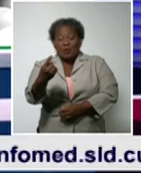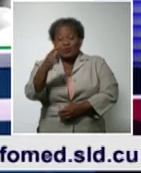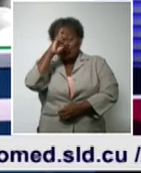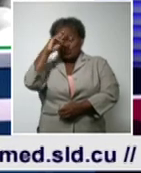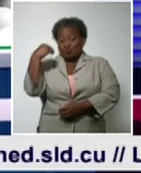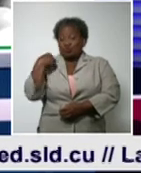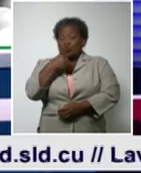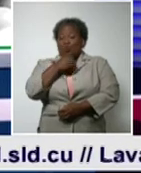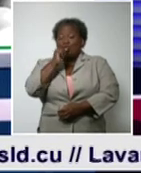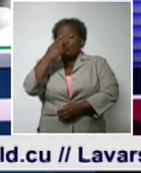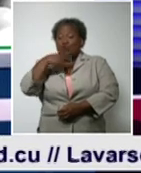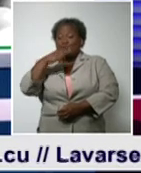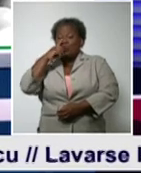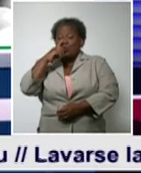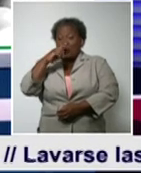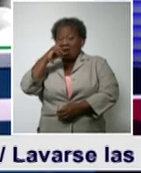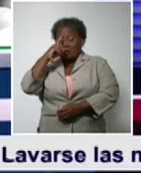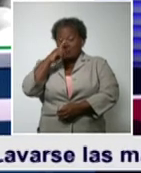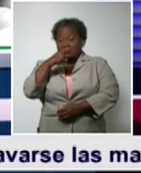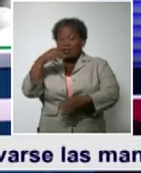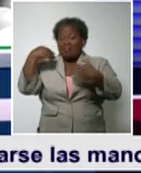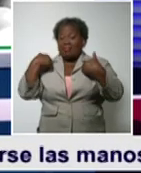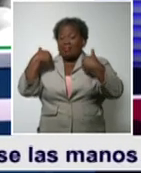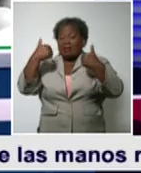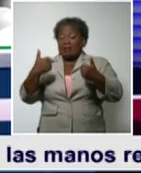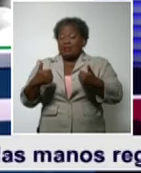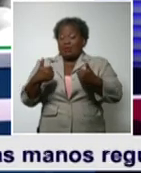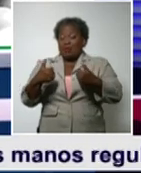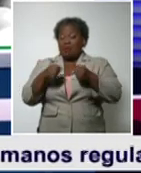García, director nacional de epidemiología. Nuestro